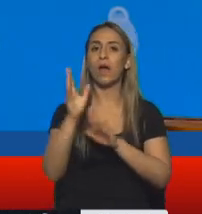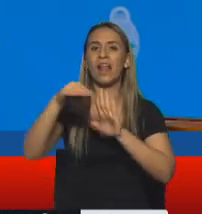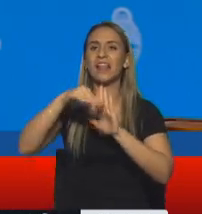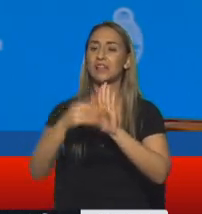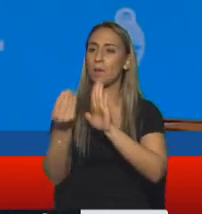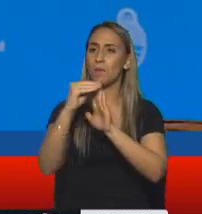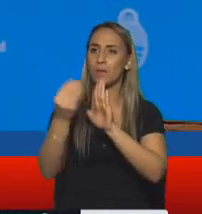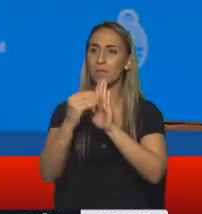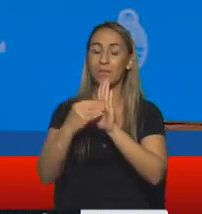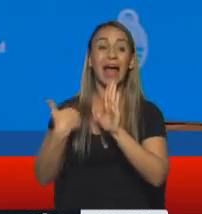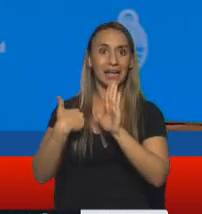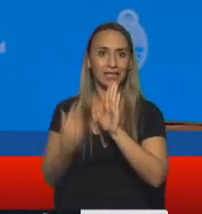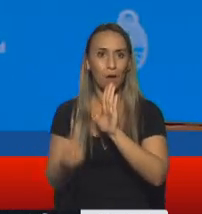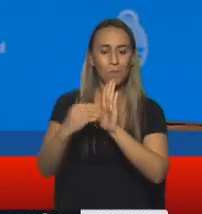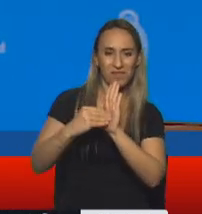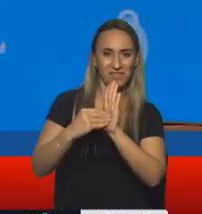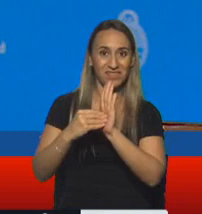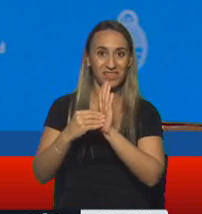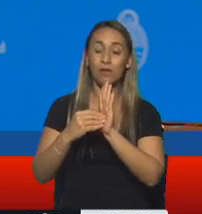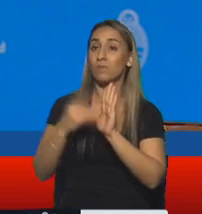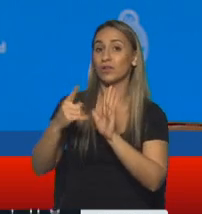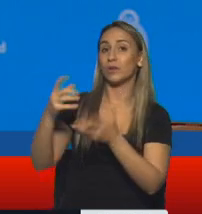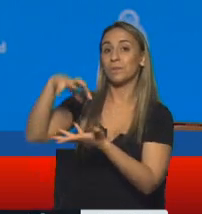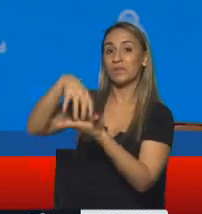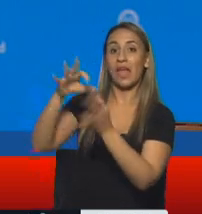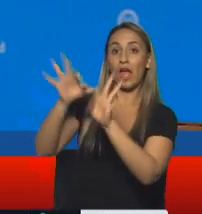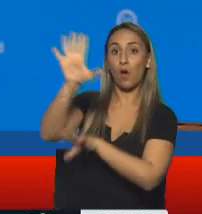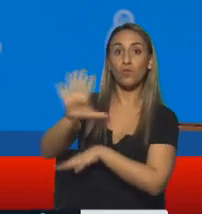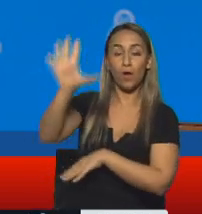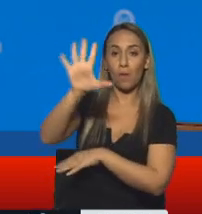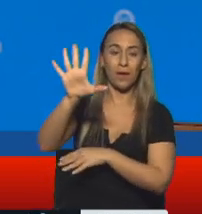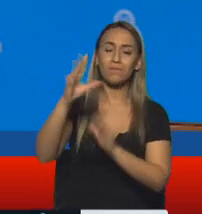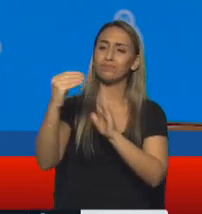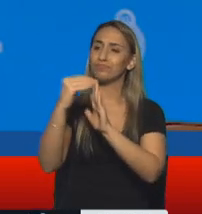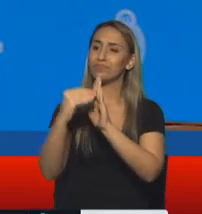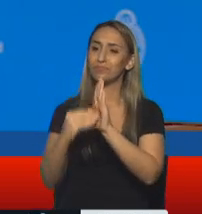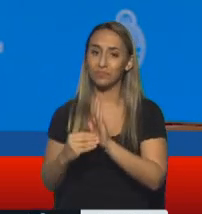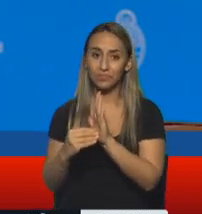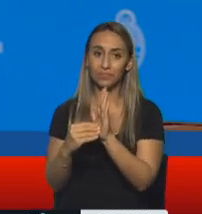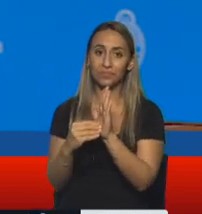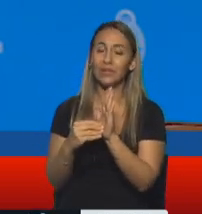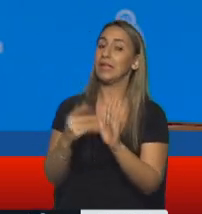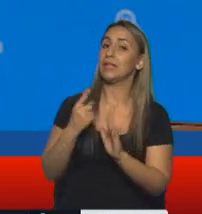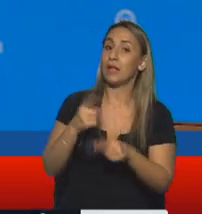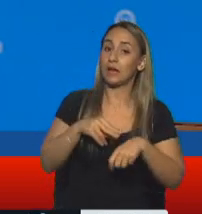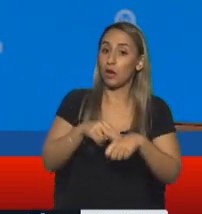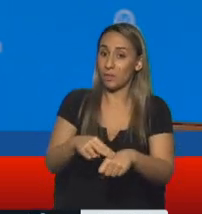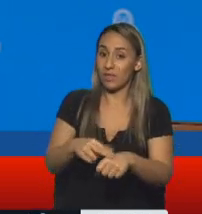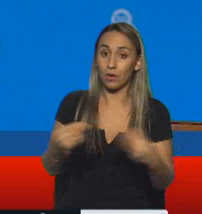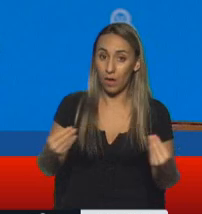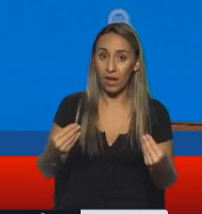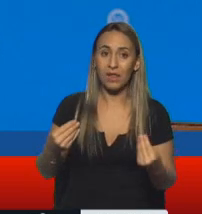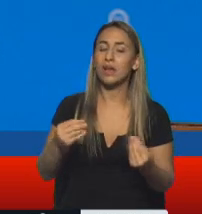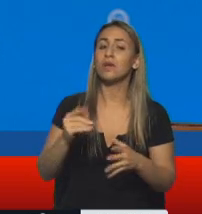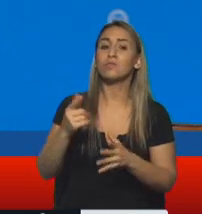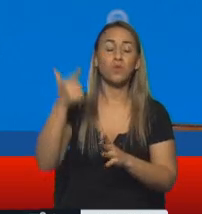lo cual es una recomendación de la Unión Europea para los países que la integran y la recomendación es no tener requisitos para